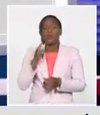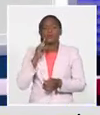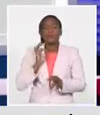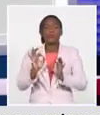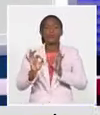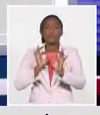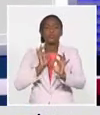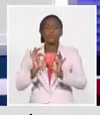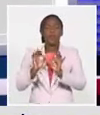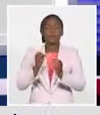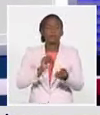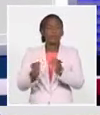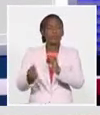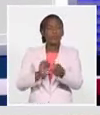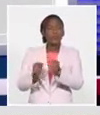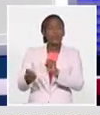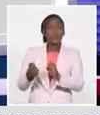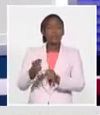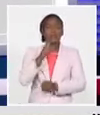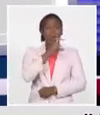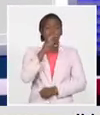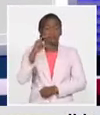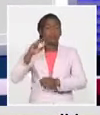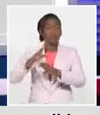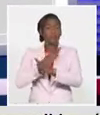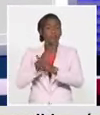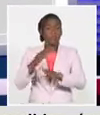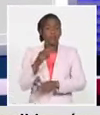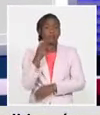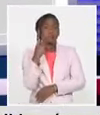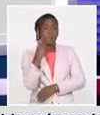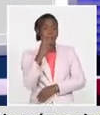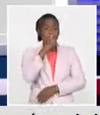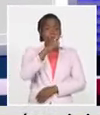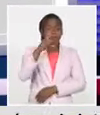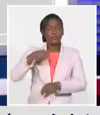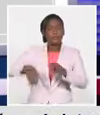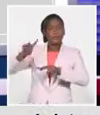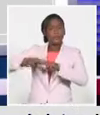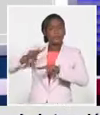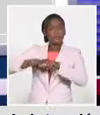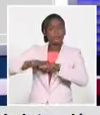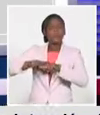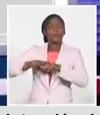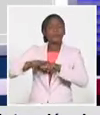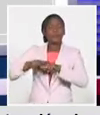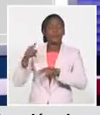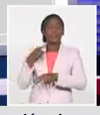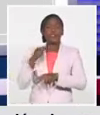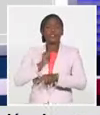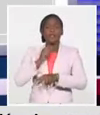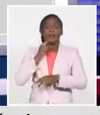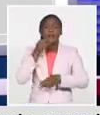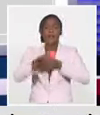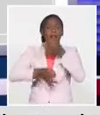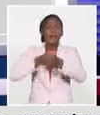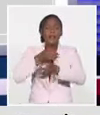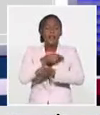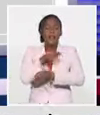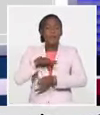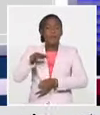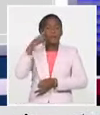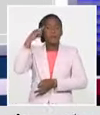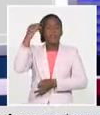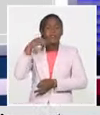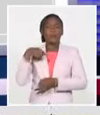Abdala como de Soberana 02 aquí en la capital cubana. Vamos a explicar a la teleaudiencia qué cosa